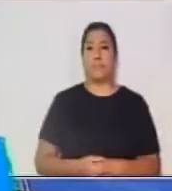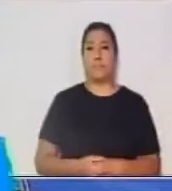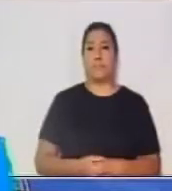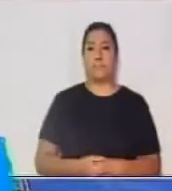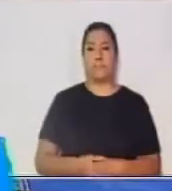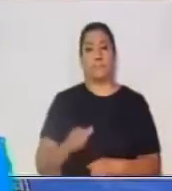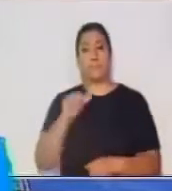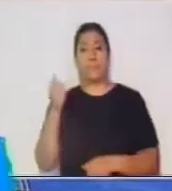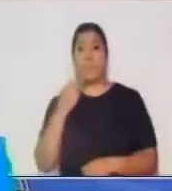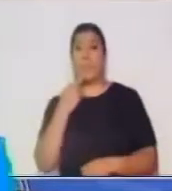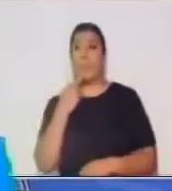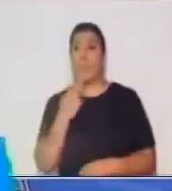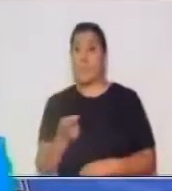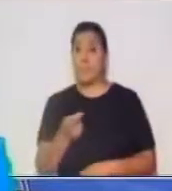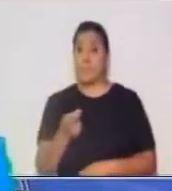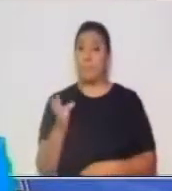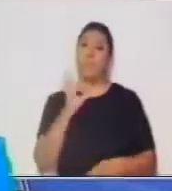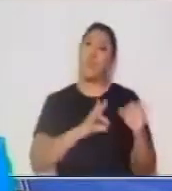Mamá, me siento muy sola.